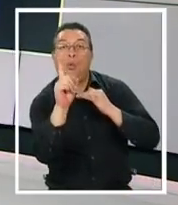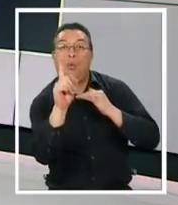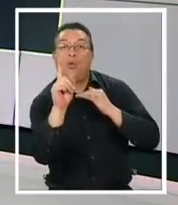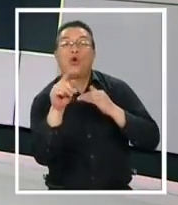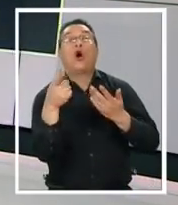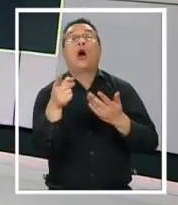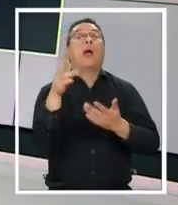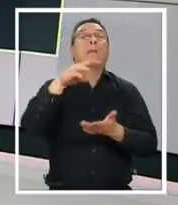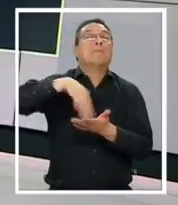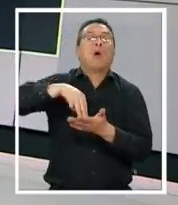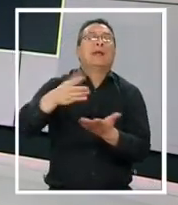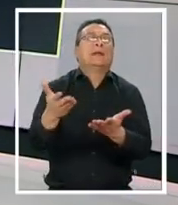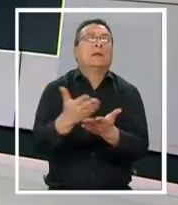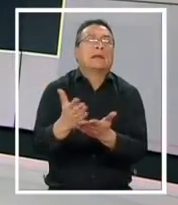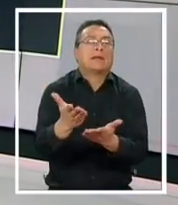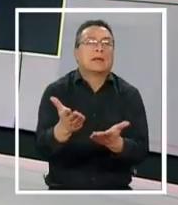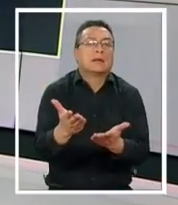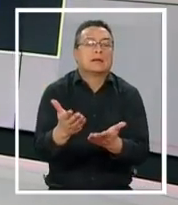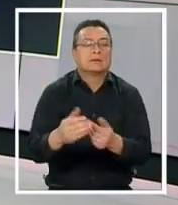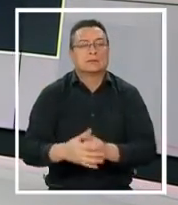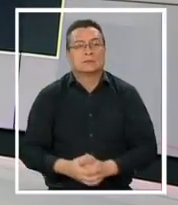Buenas noches.